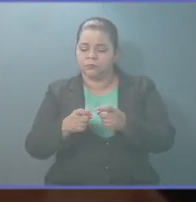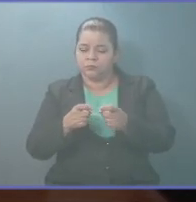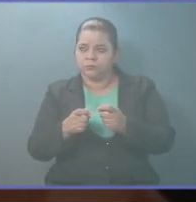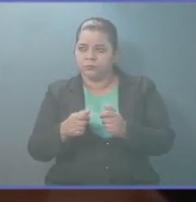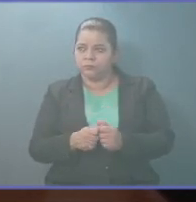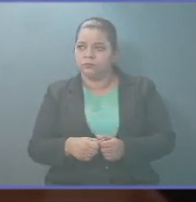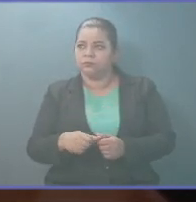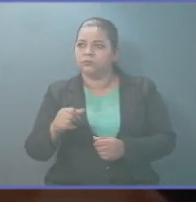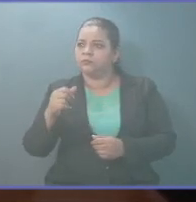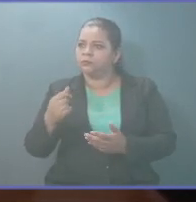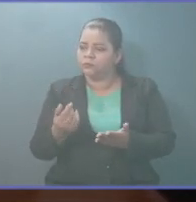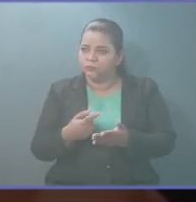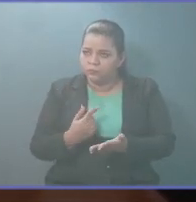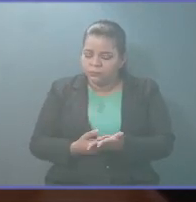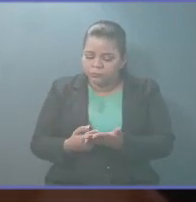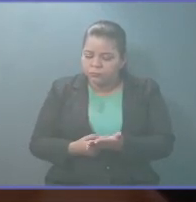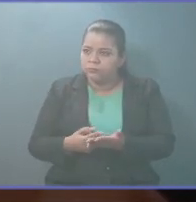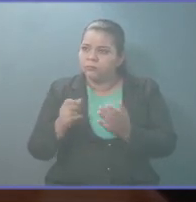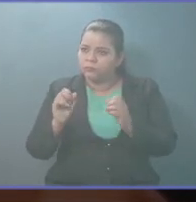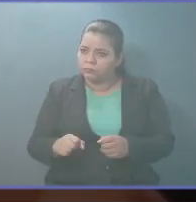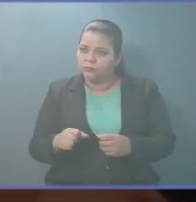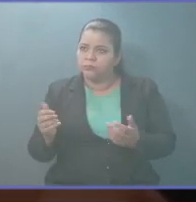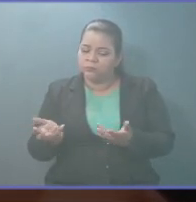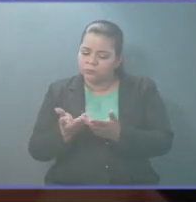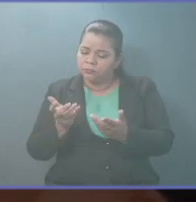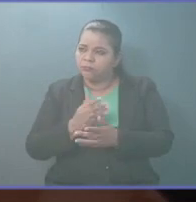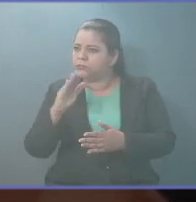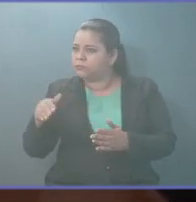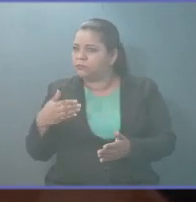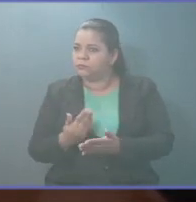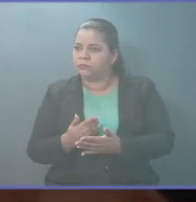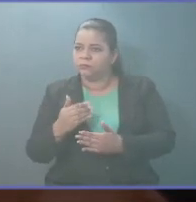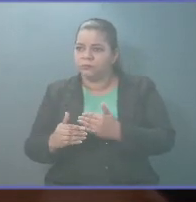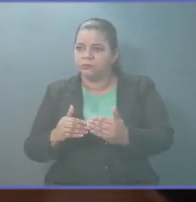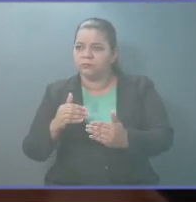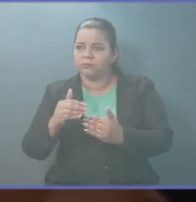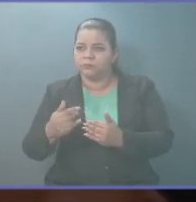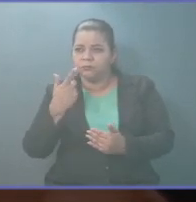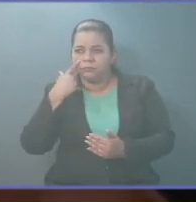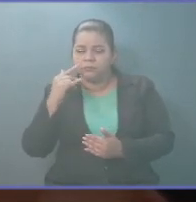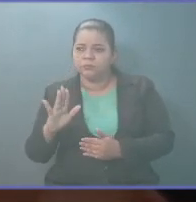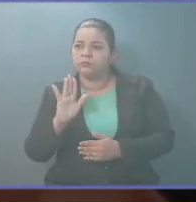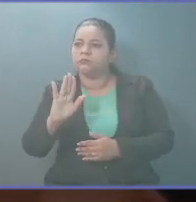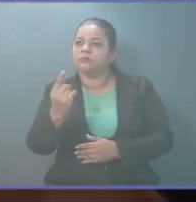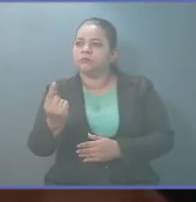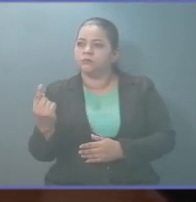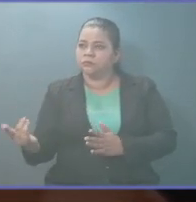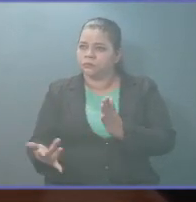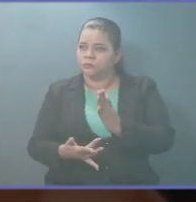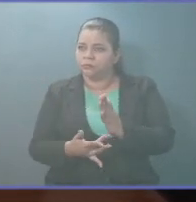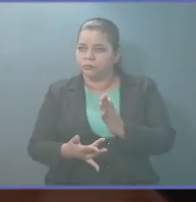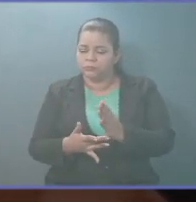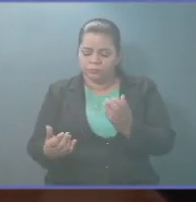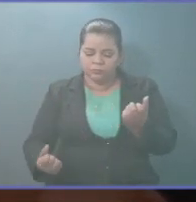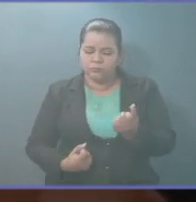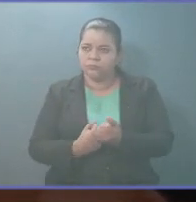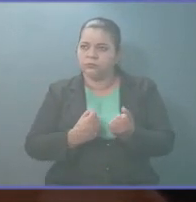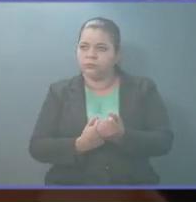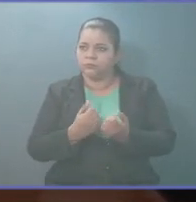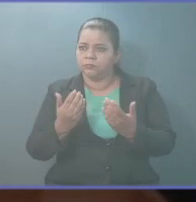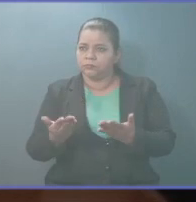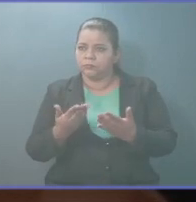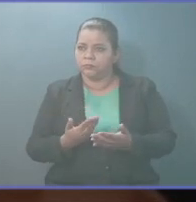tribunal realizará la investigación de los hechos y recabará los elementos de prueba a través de su personal técnico de apoyo, quienes actuarán por delegación